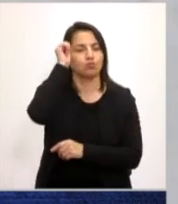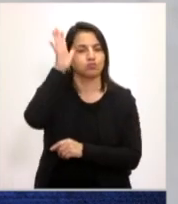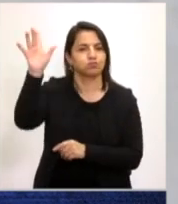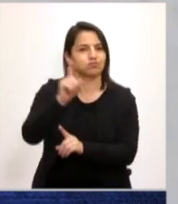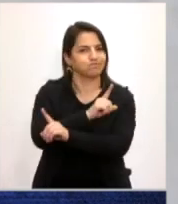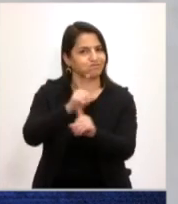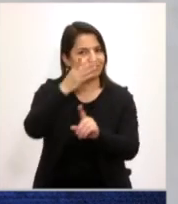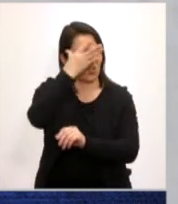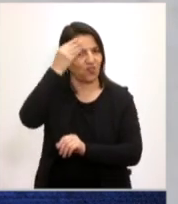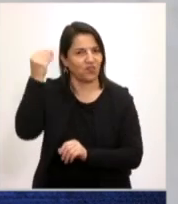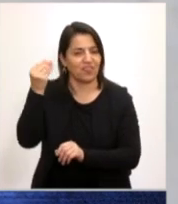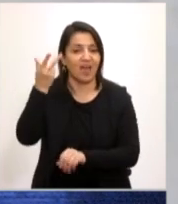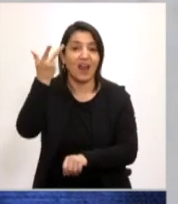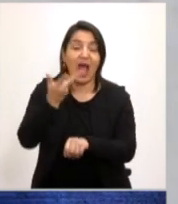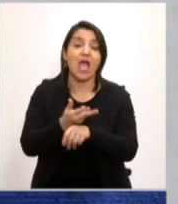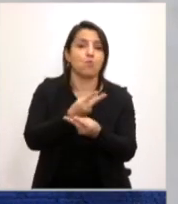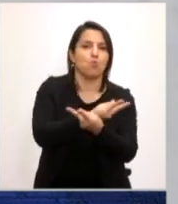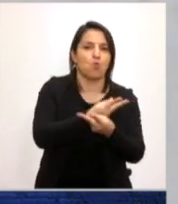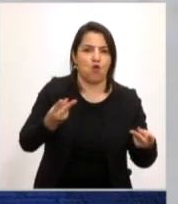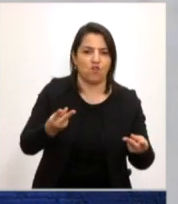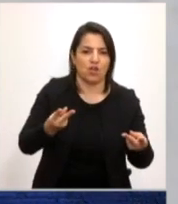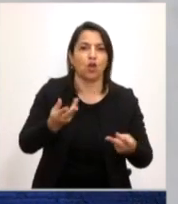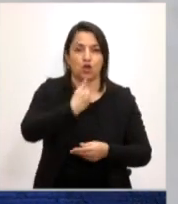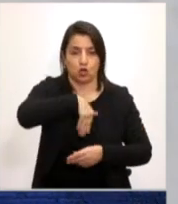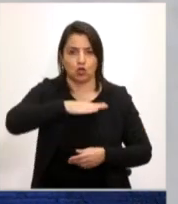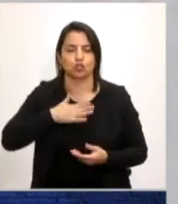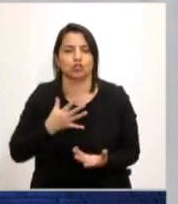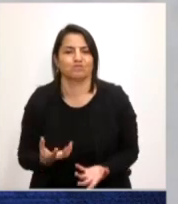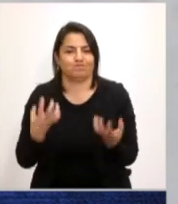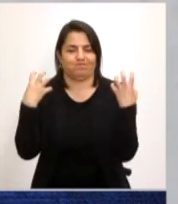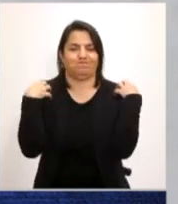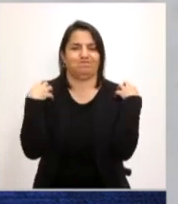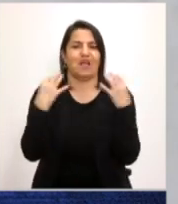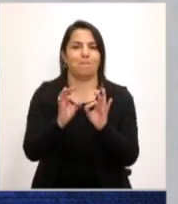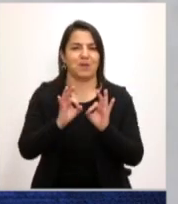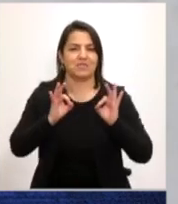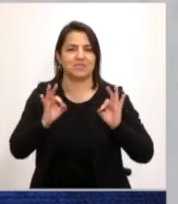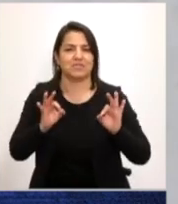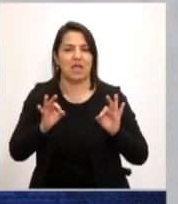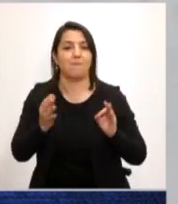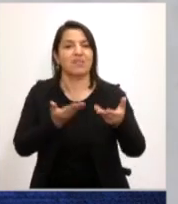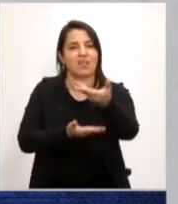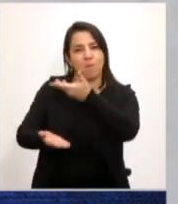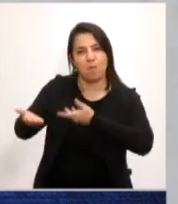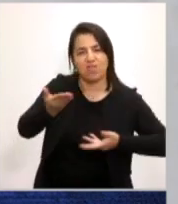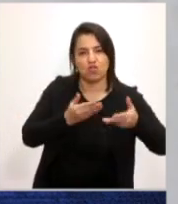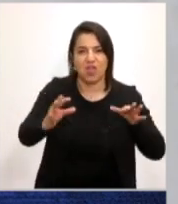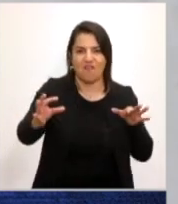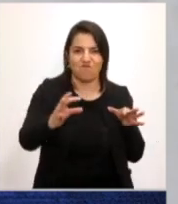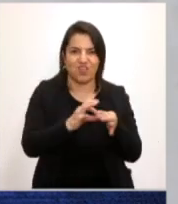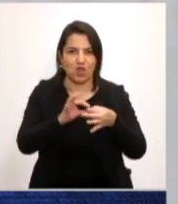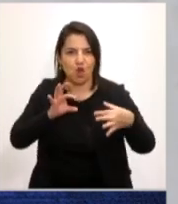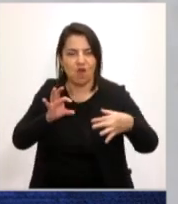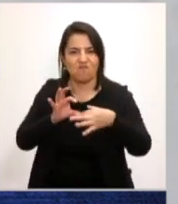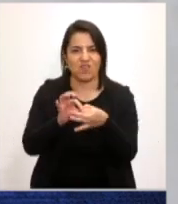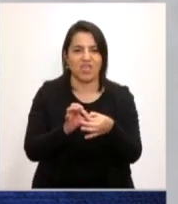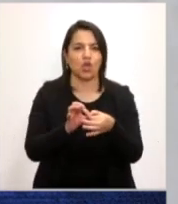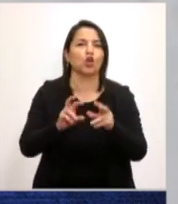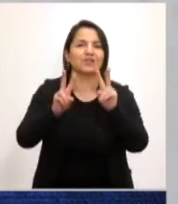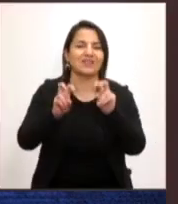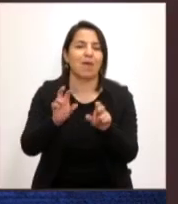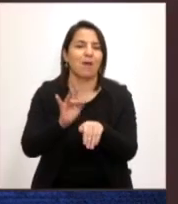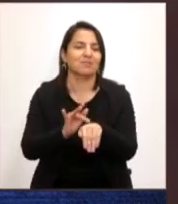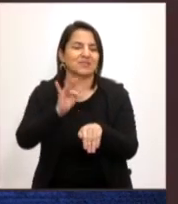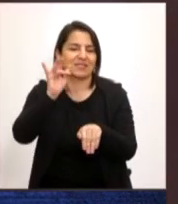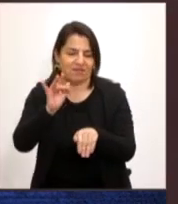olvidar. Si existe lo público y nos hacemos cargo de ello, es precisamente para poder mediar vínculos en áreas que son especialmente sensibles para